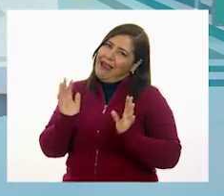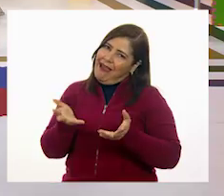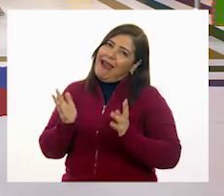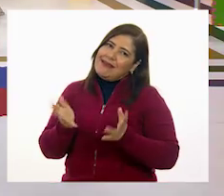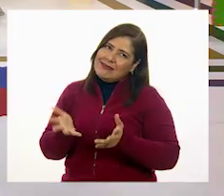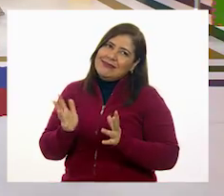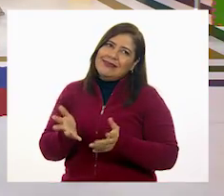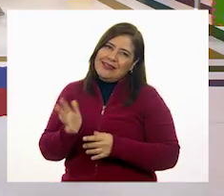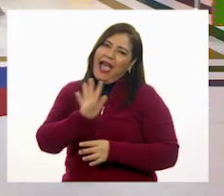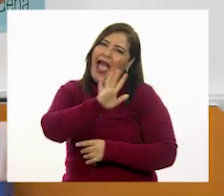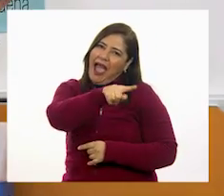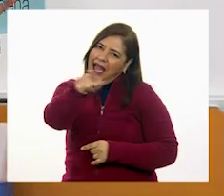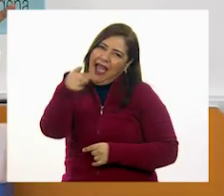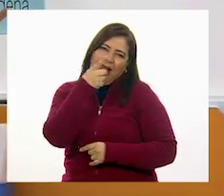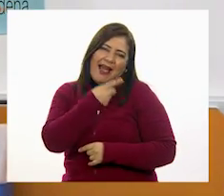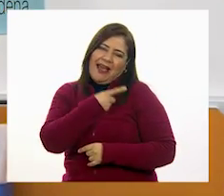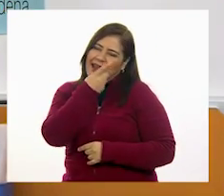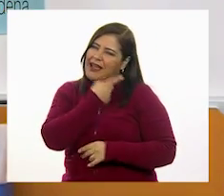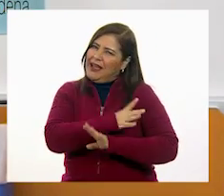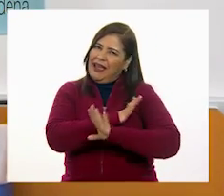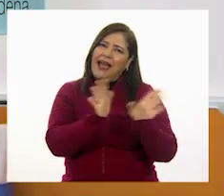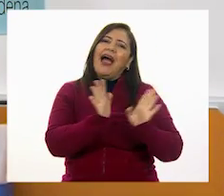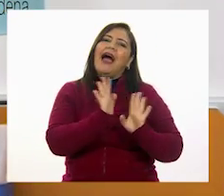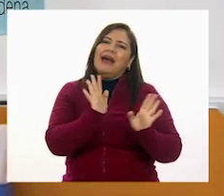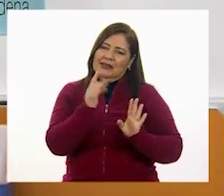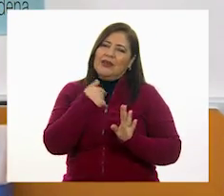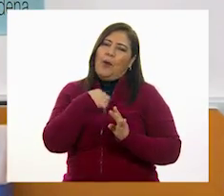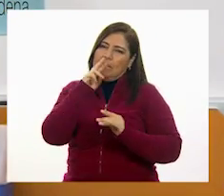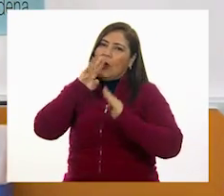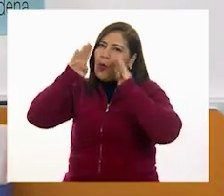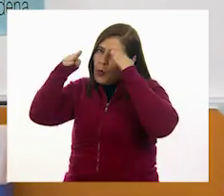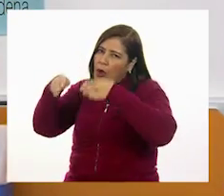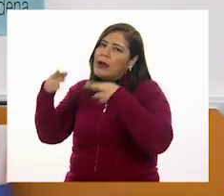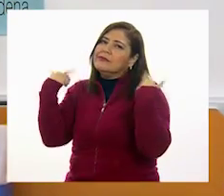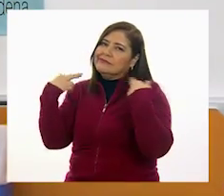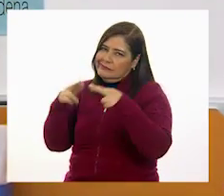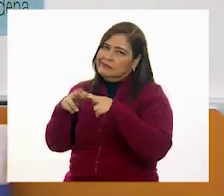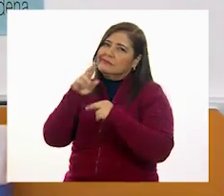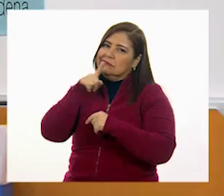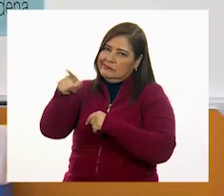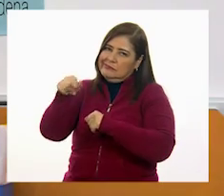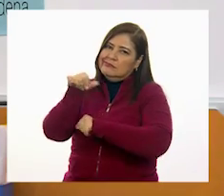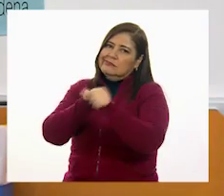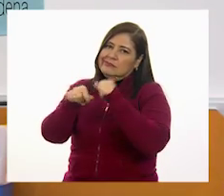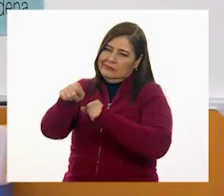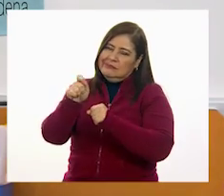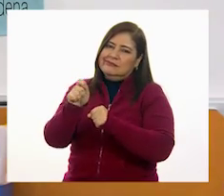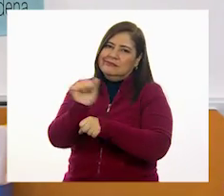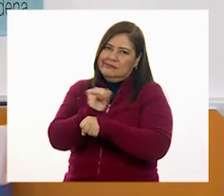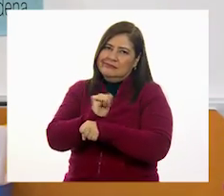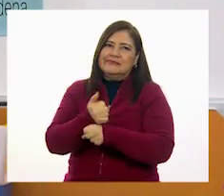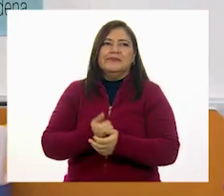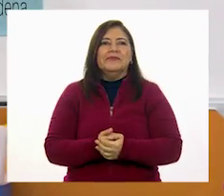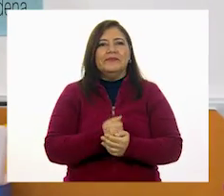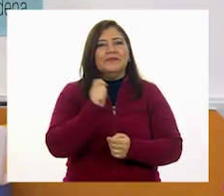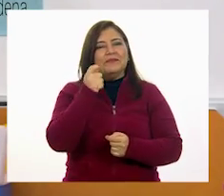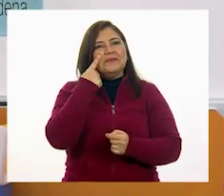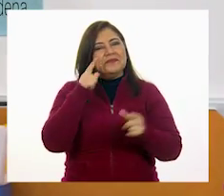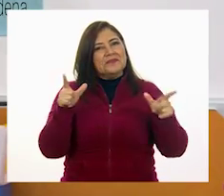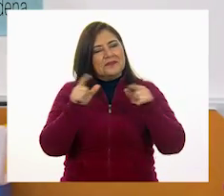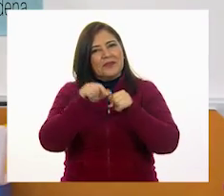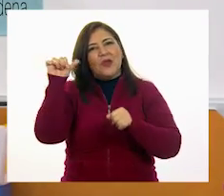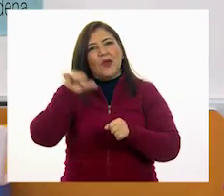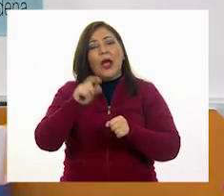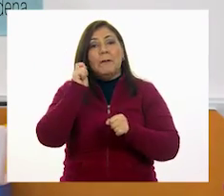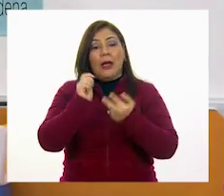Ya, no opinen, ya entendí que me dedique yo a ser maestro. Sí, perfecto. De hecho, vamos a cerrar con esto,